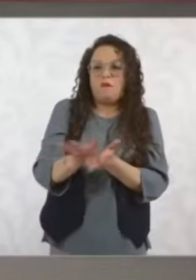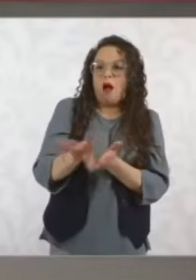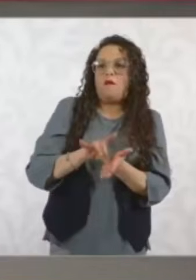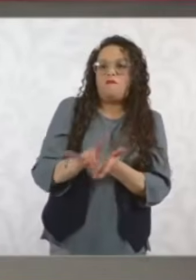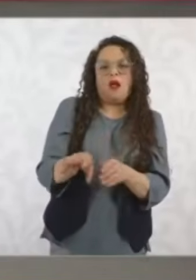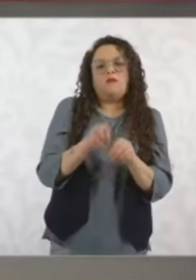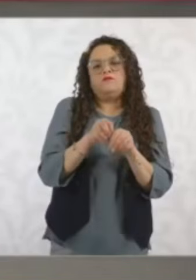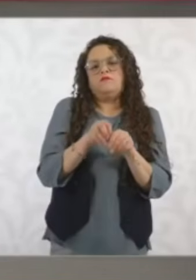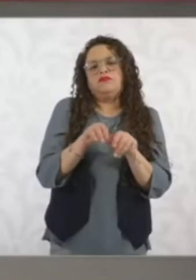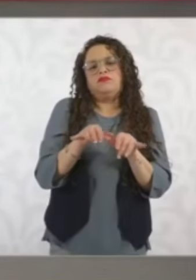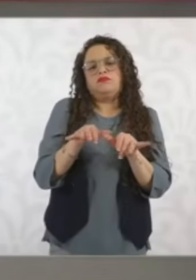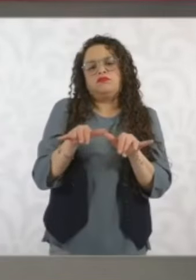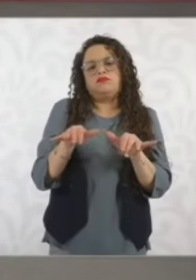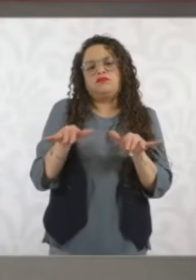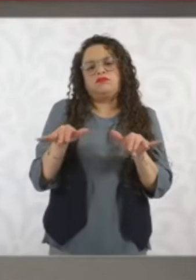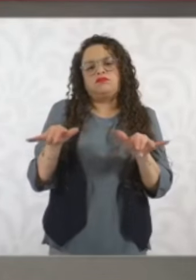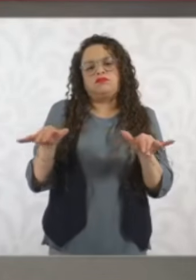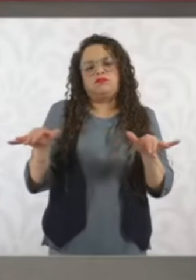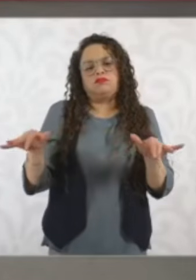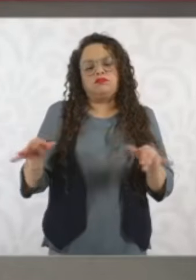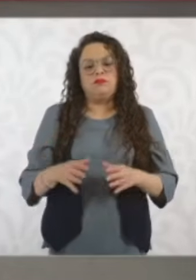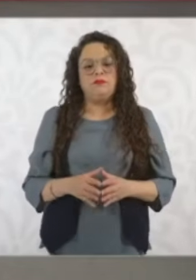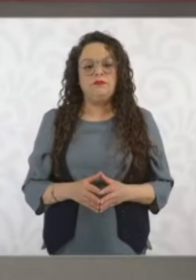a las cuentas de ataque